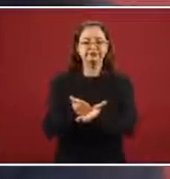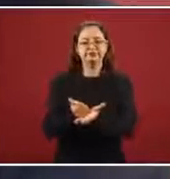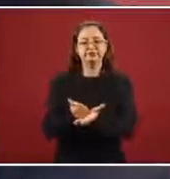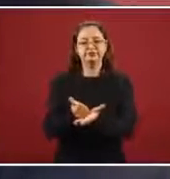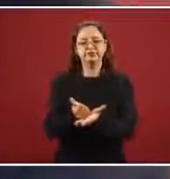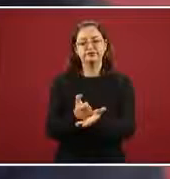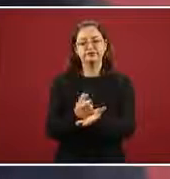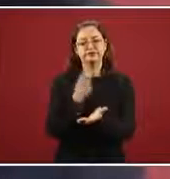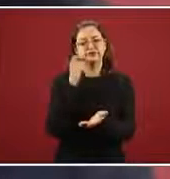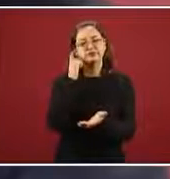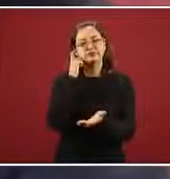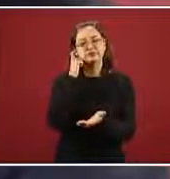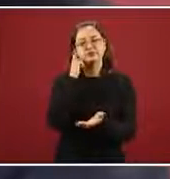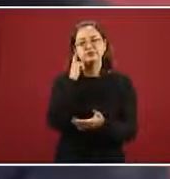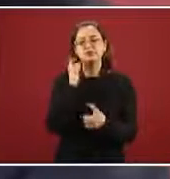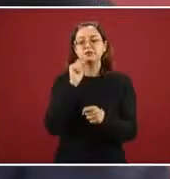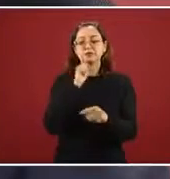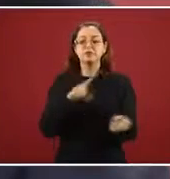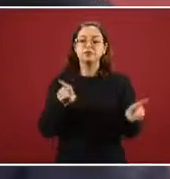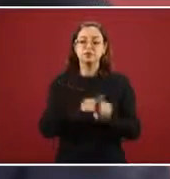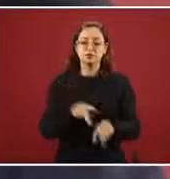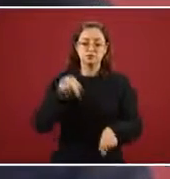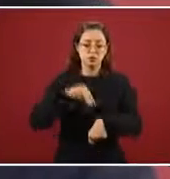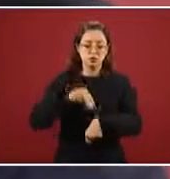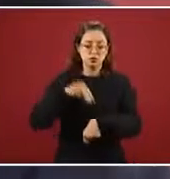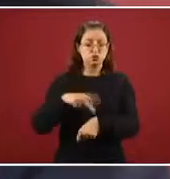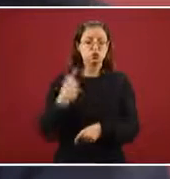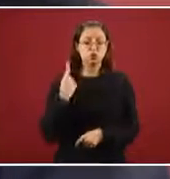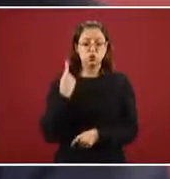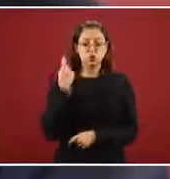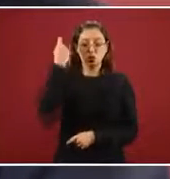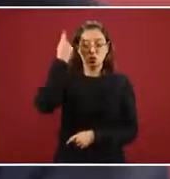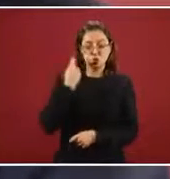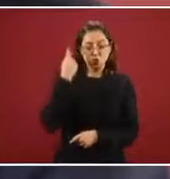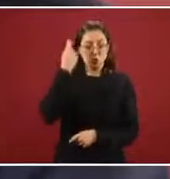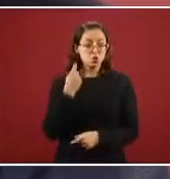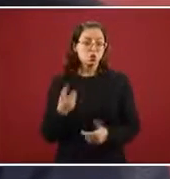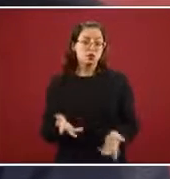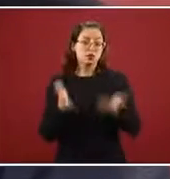incluso jubilados que quieran